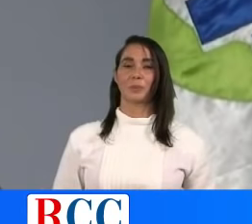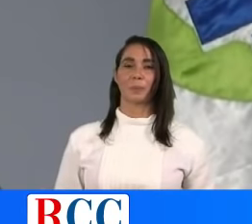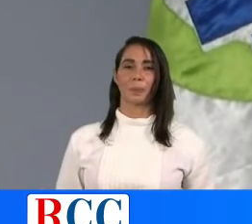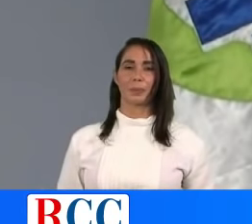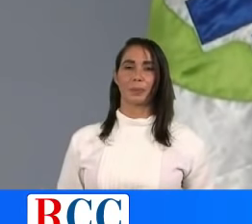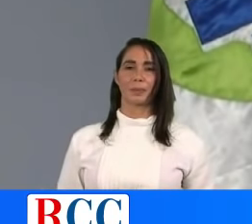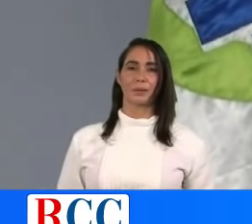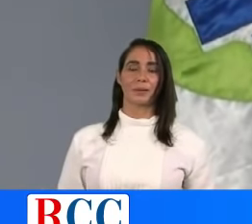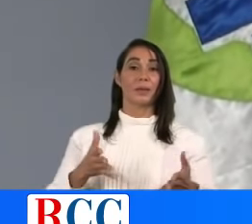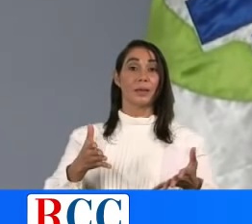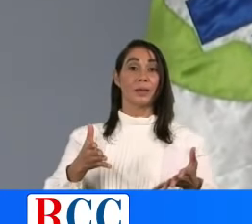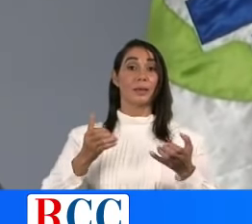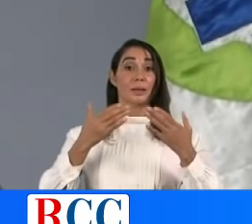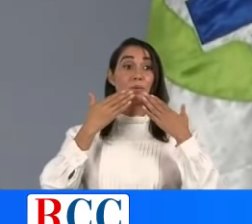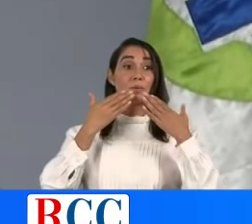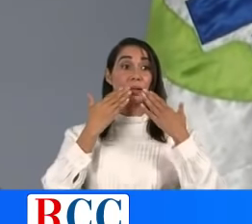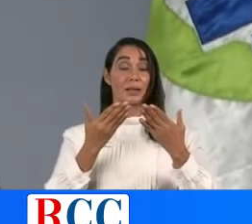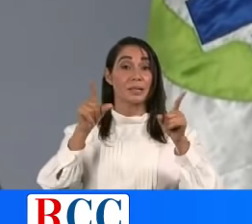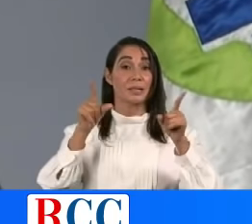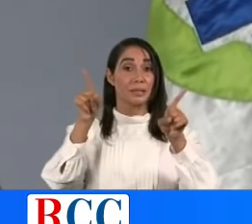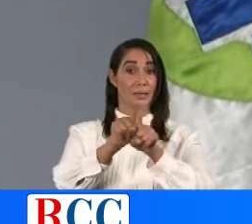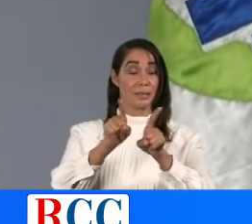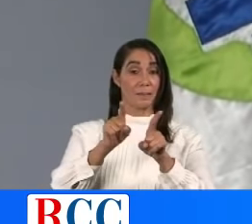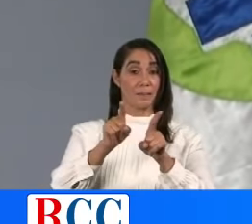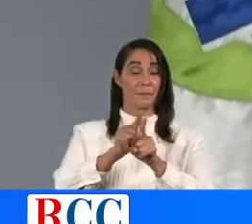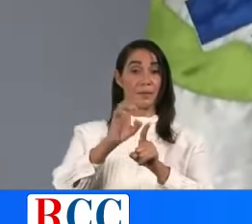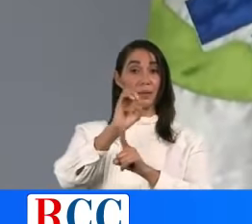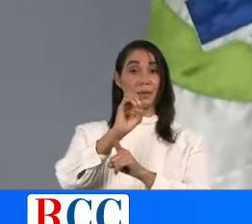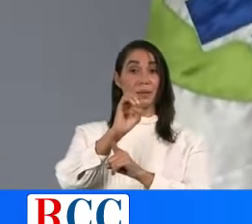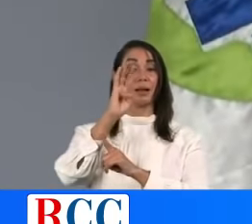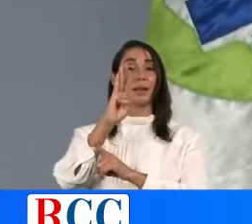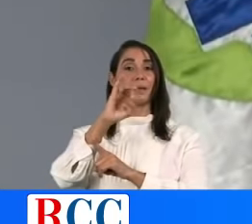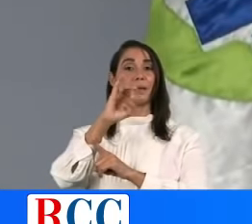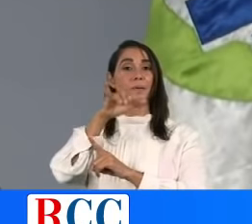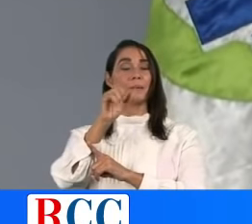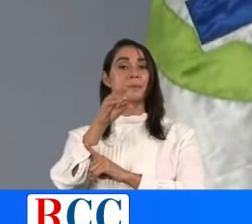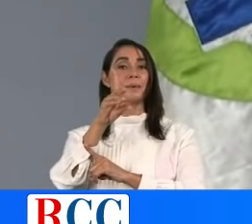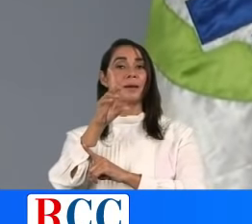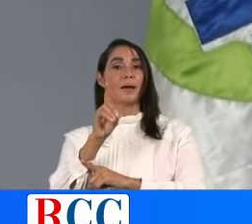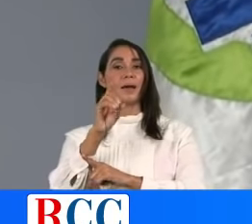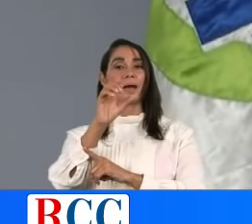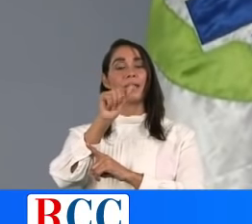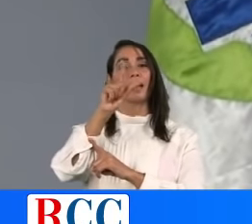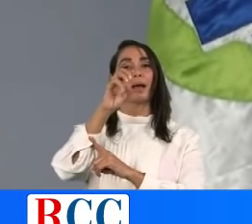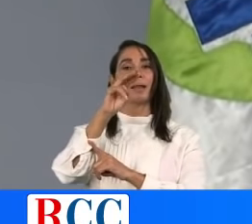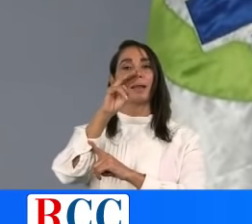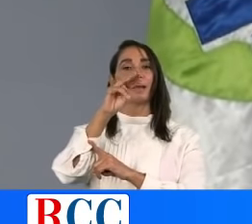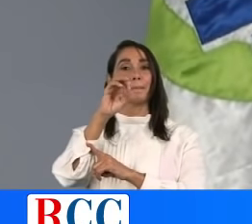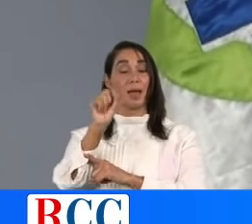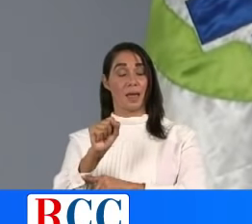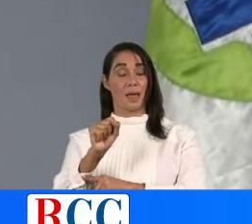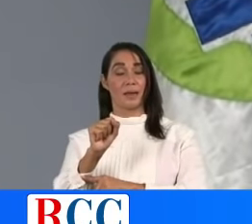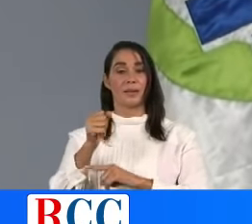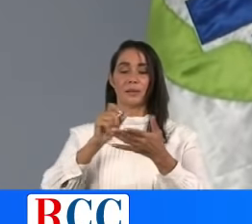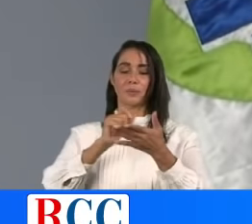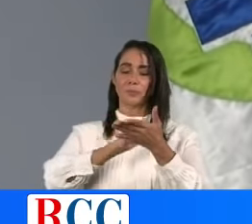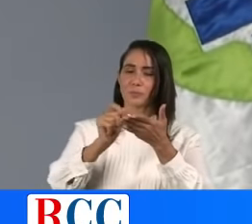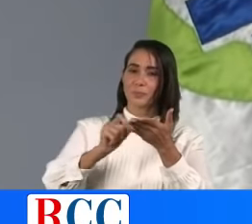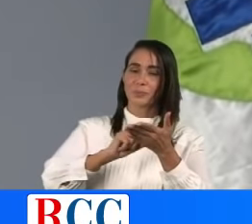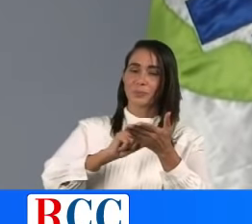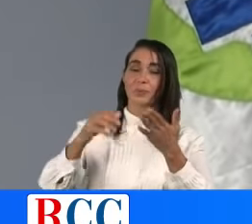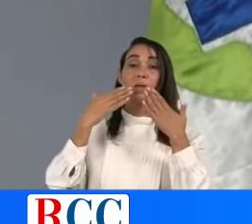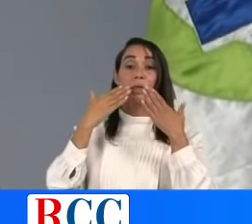Queremos agradecer igualmente a la embajada alemana la nota de agradecimiento del embajador